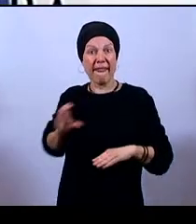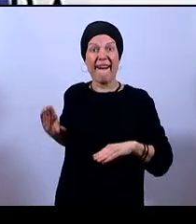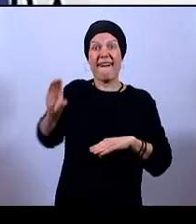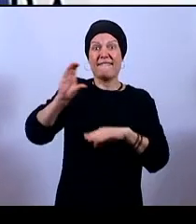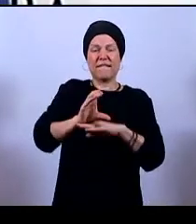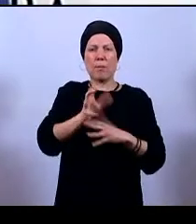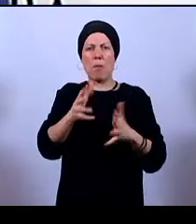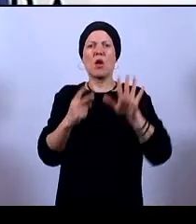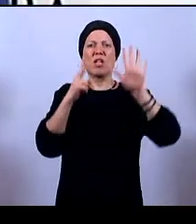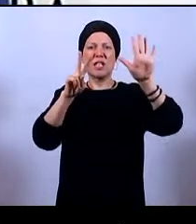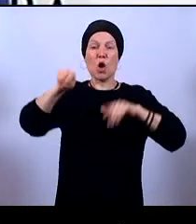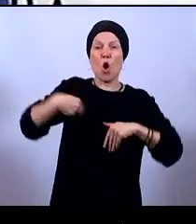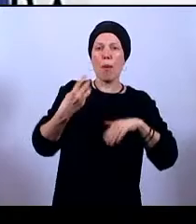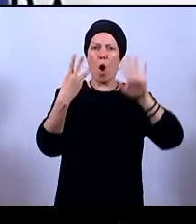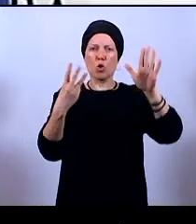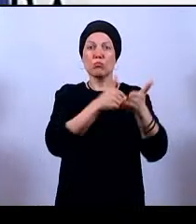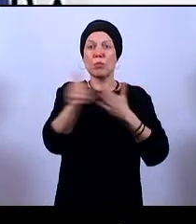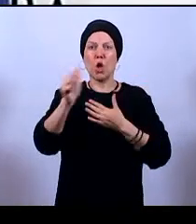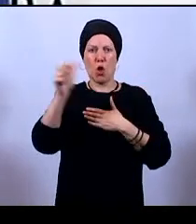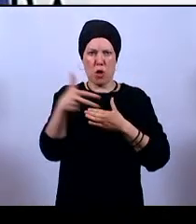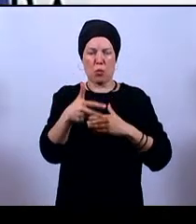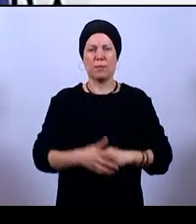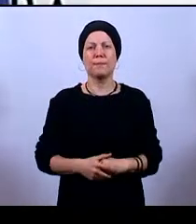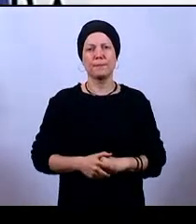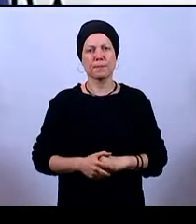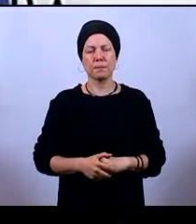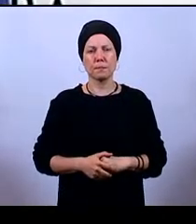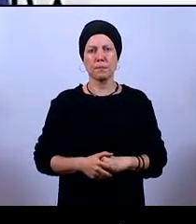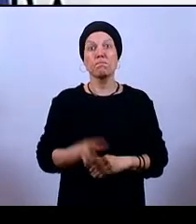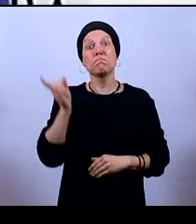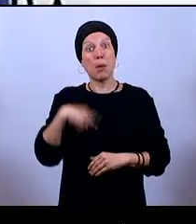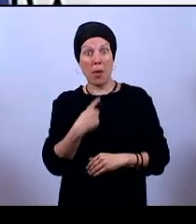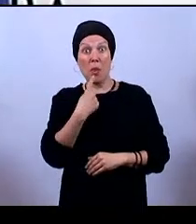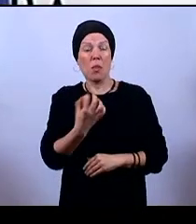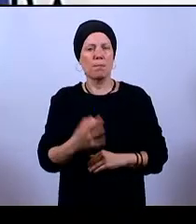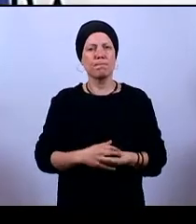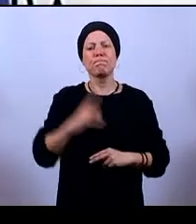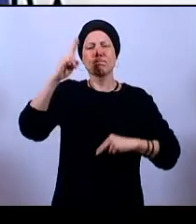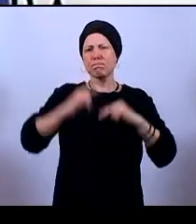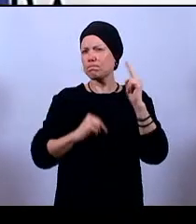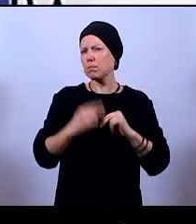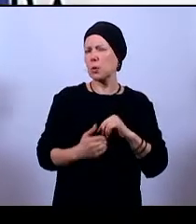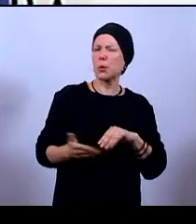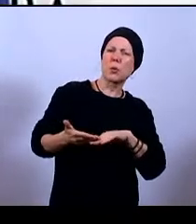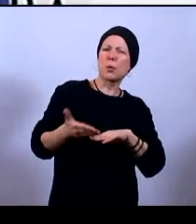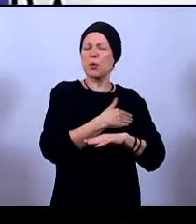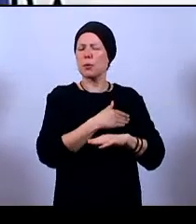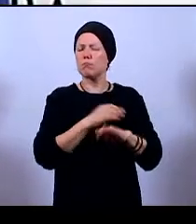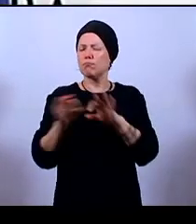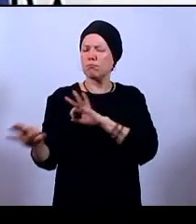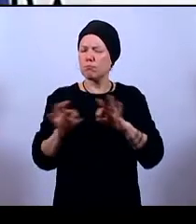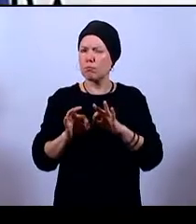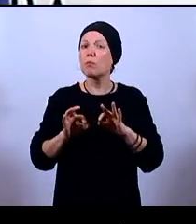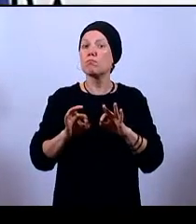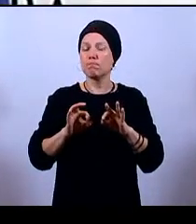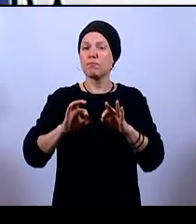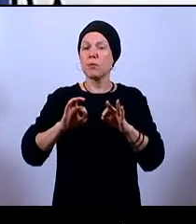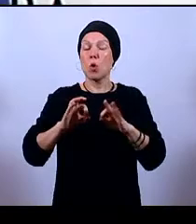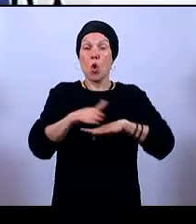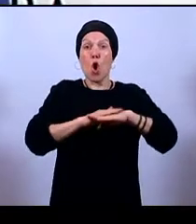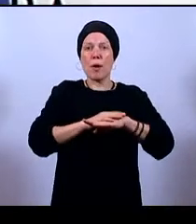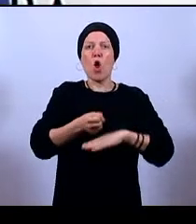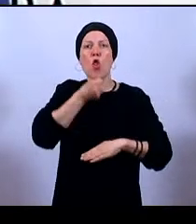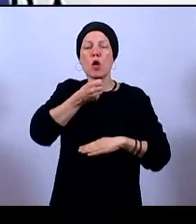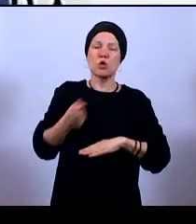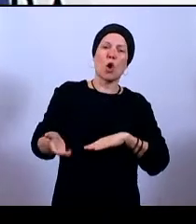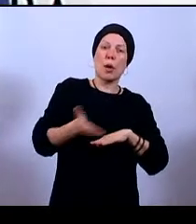son 7,8 millones de euros. Hay que decir que su construcción fue planificada por el anterior Gobierno del PSOE con un presupuesto